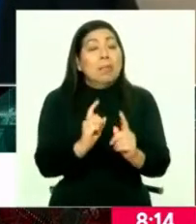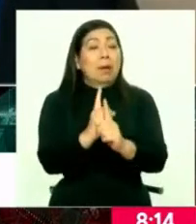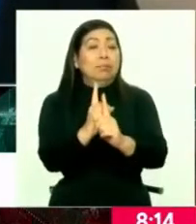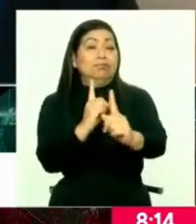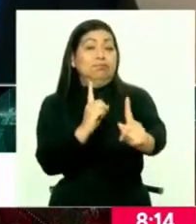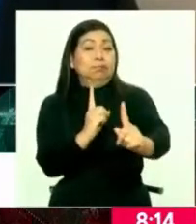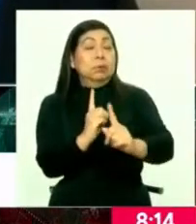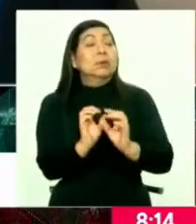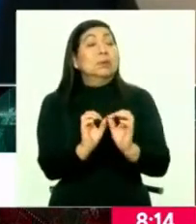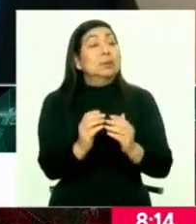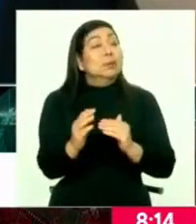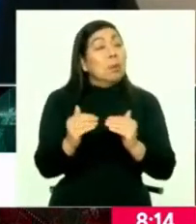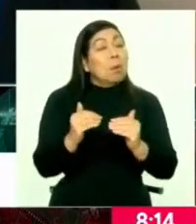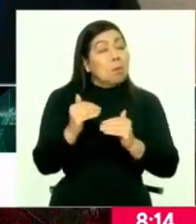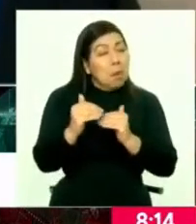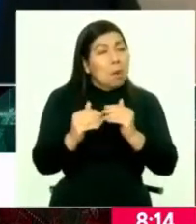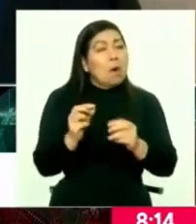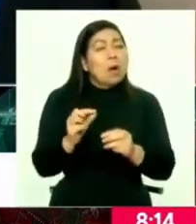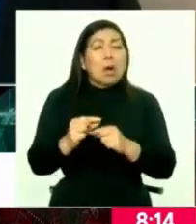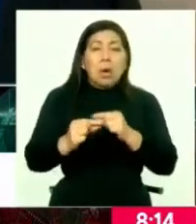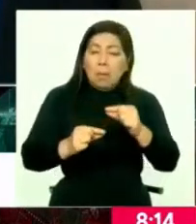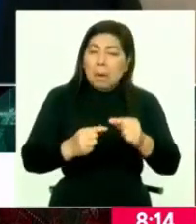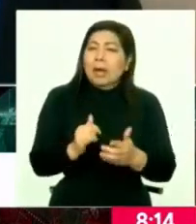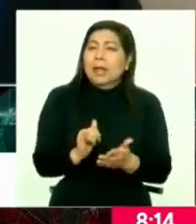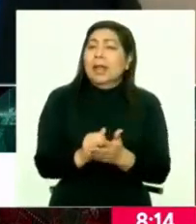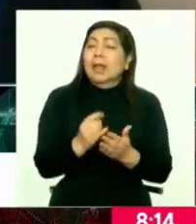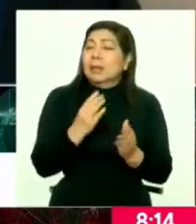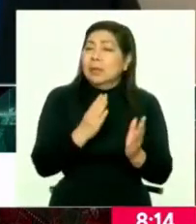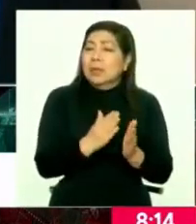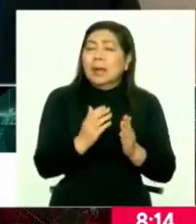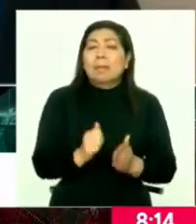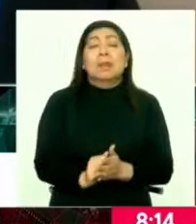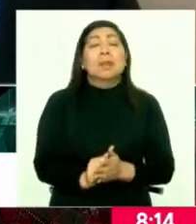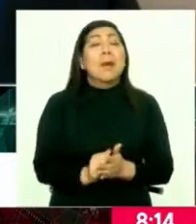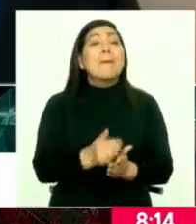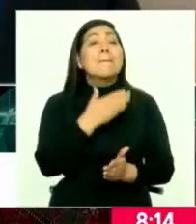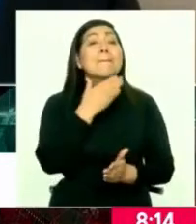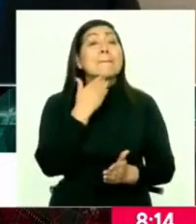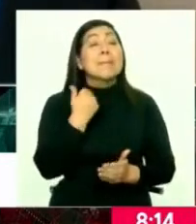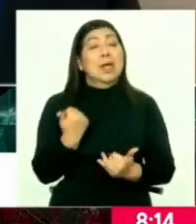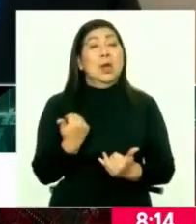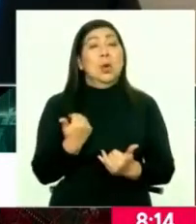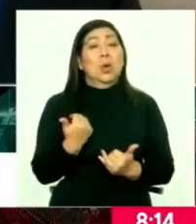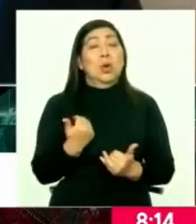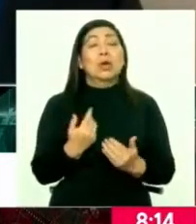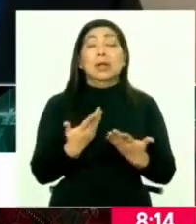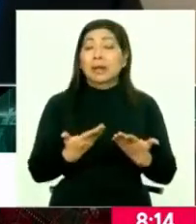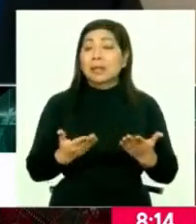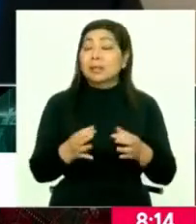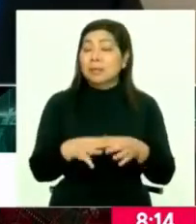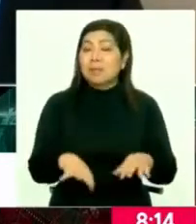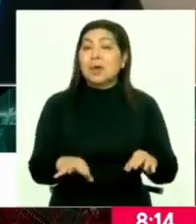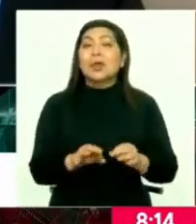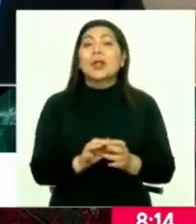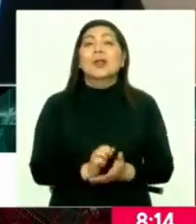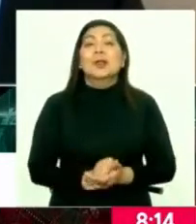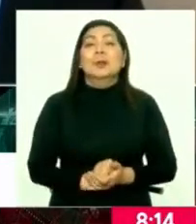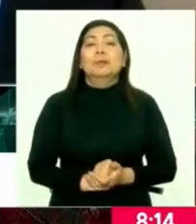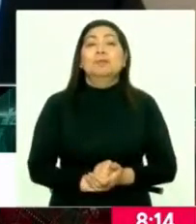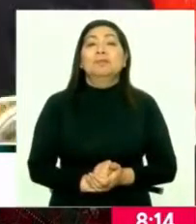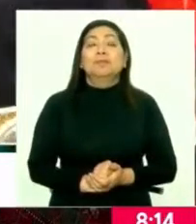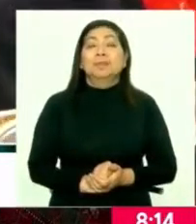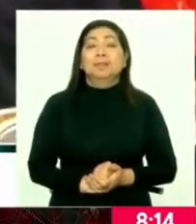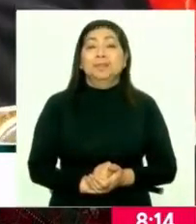social, pudieran flexibilizarse poco a poco. Así que yo creo que es una medida adecuada a la luz de los hechos. Bien, doctor,